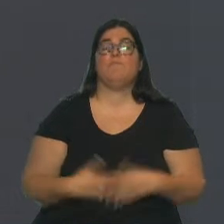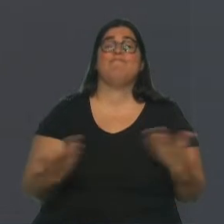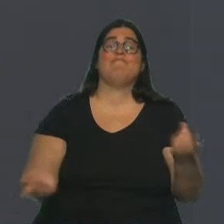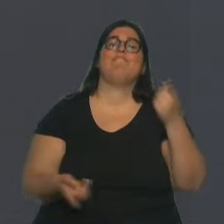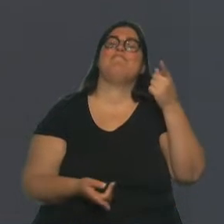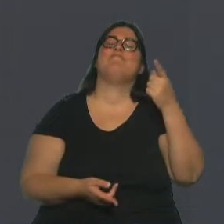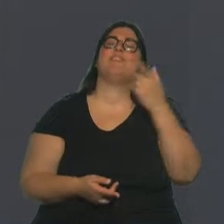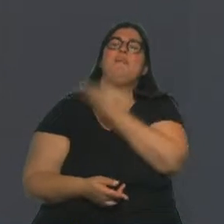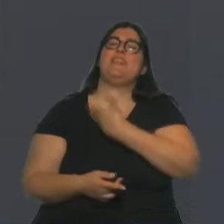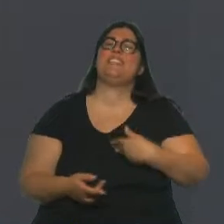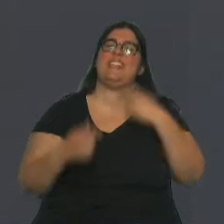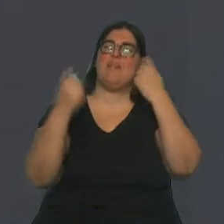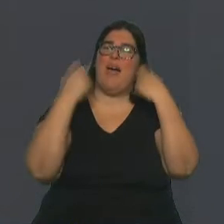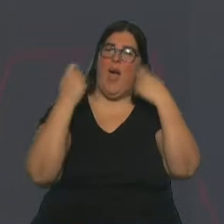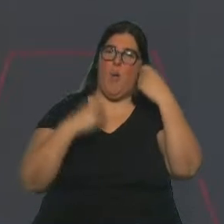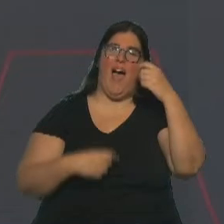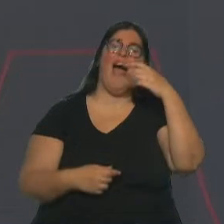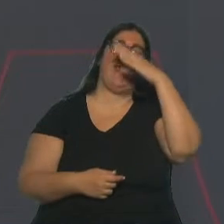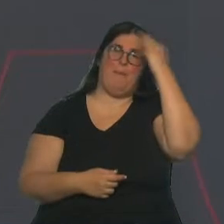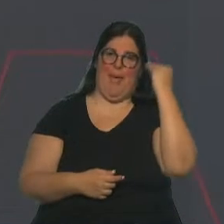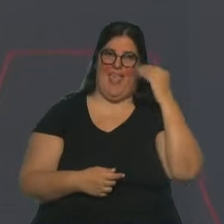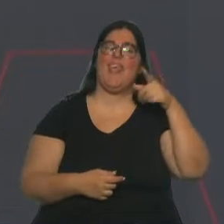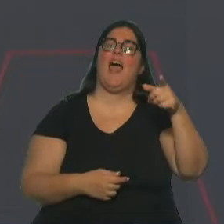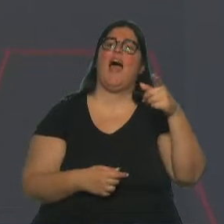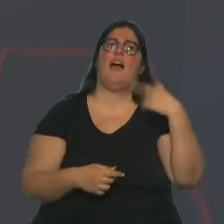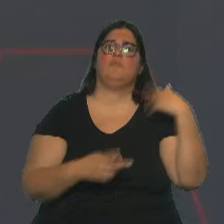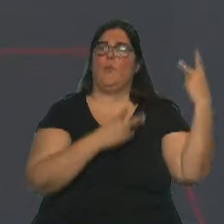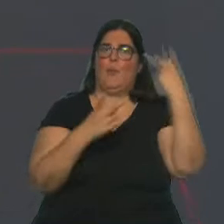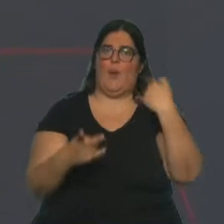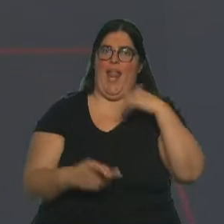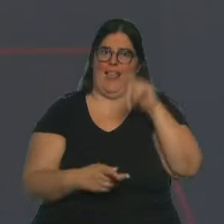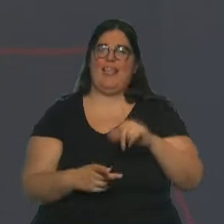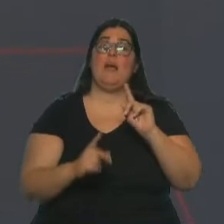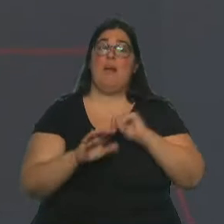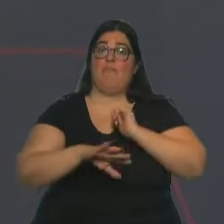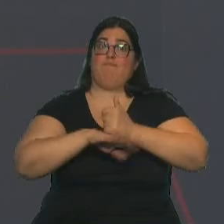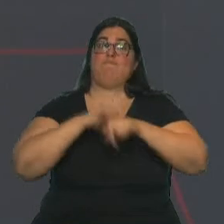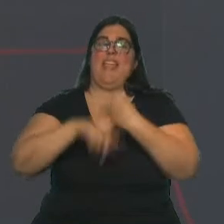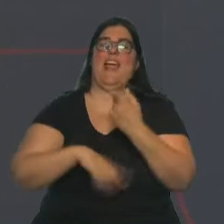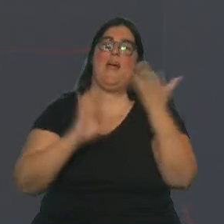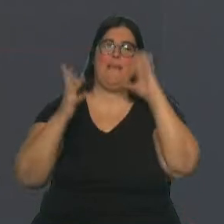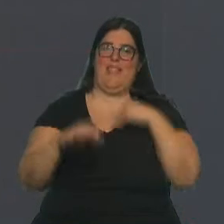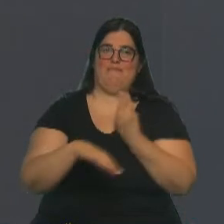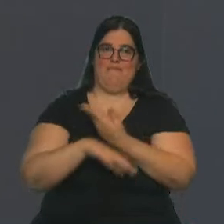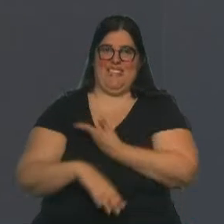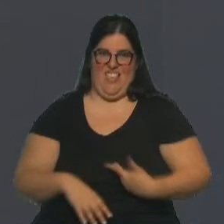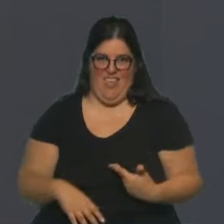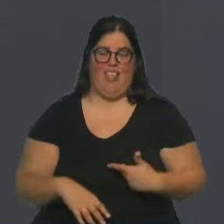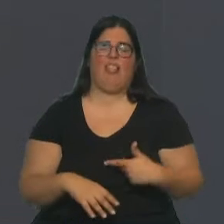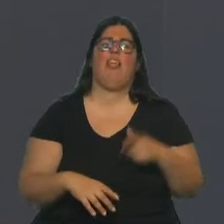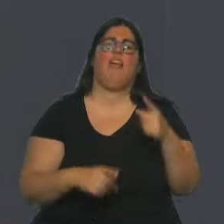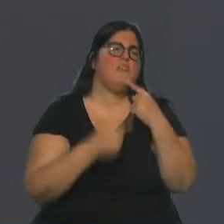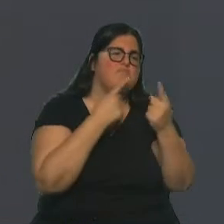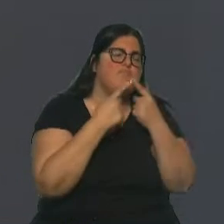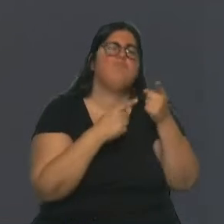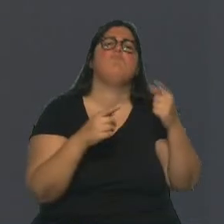Santiago Peña, el presidente del Paraguay, quien se encuentra en la Argentina para participar mañana de la asunción de Javier Milei, fue consultado sobre la